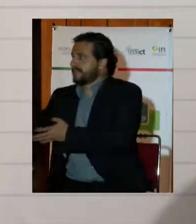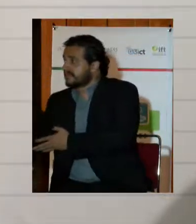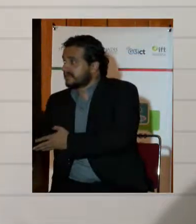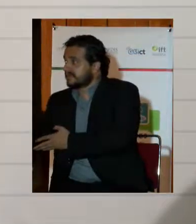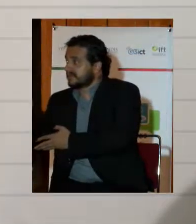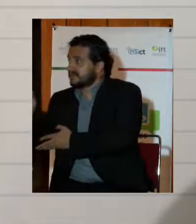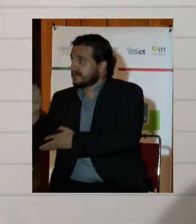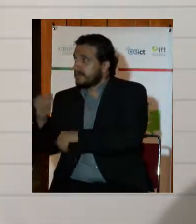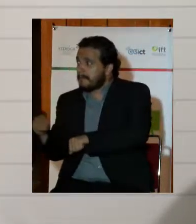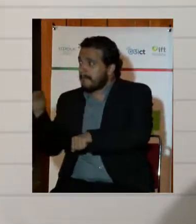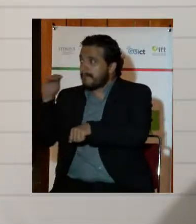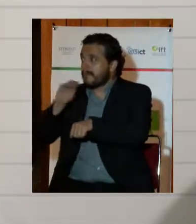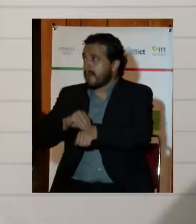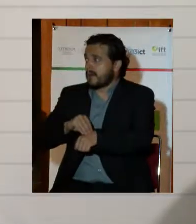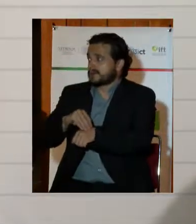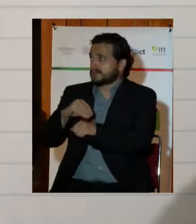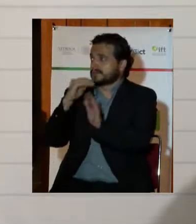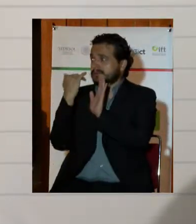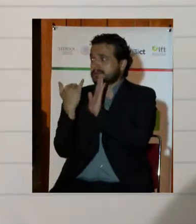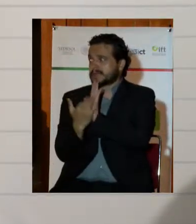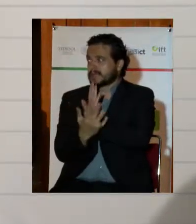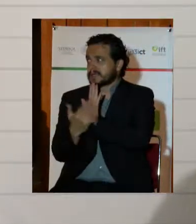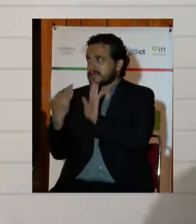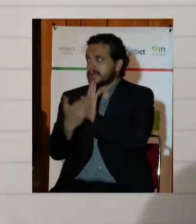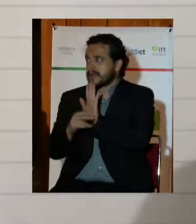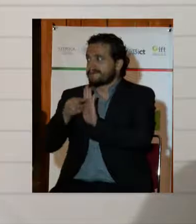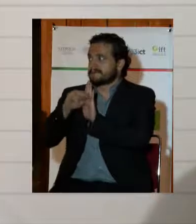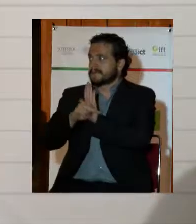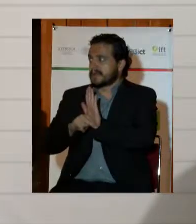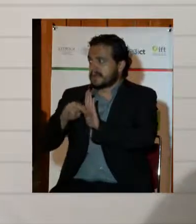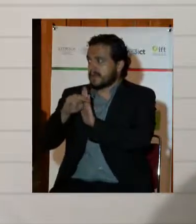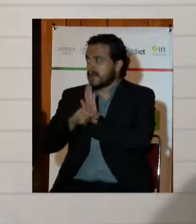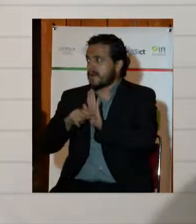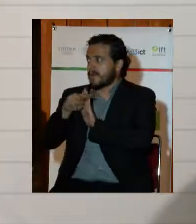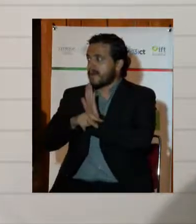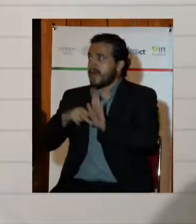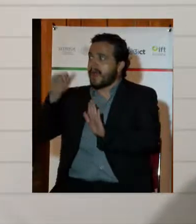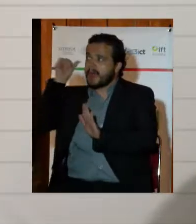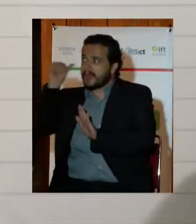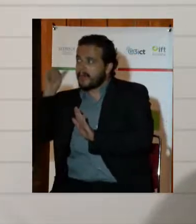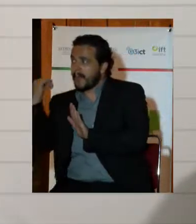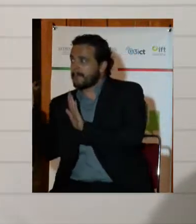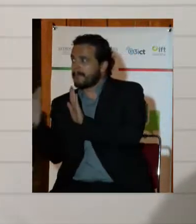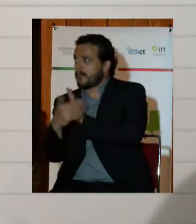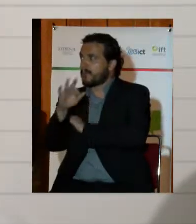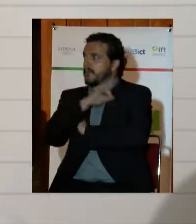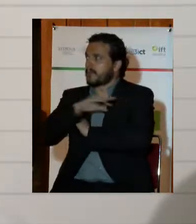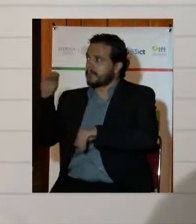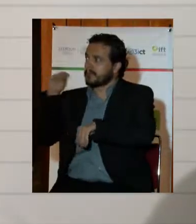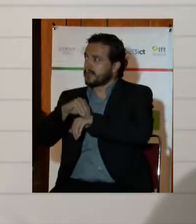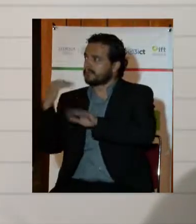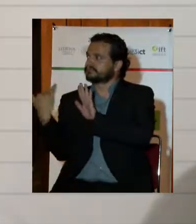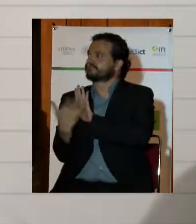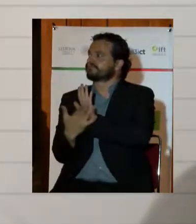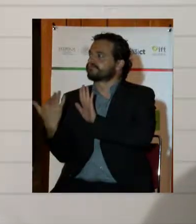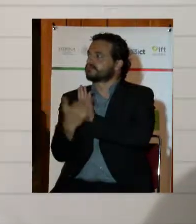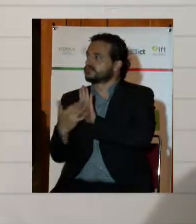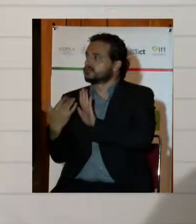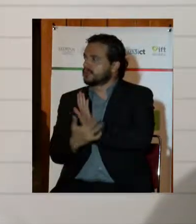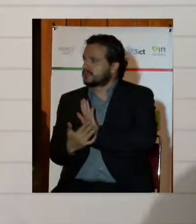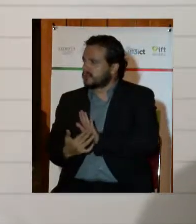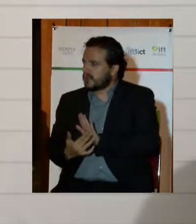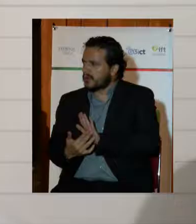agregar subtítulos a los videos y audios que forman parte de una presentación. Además,